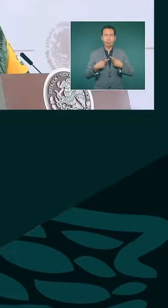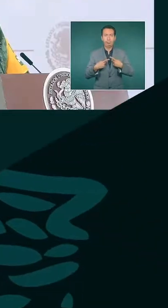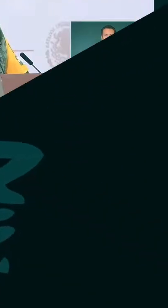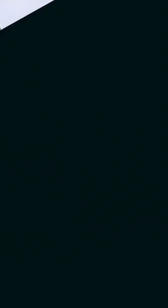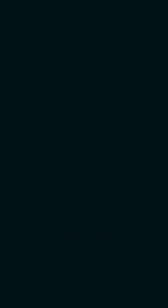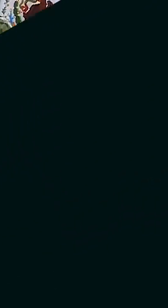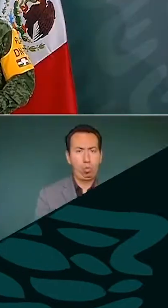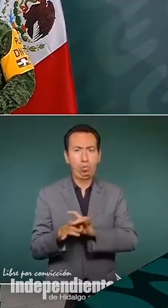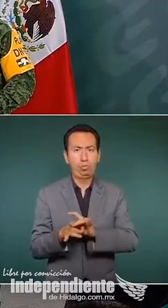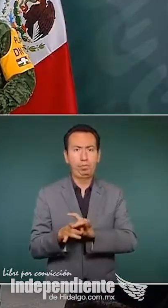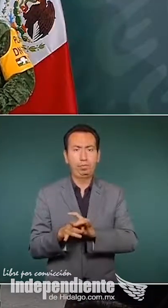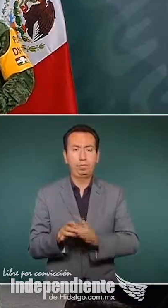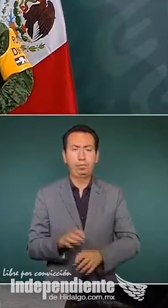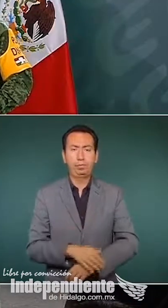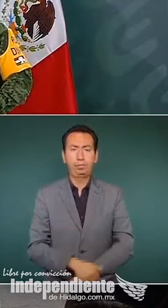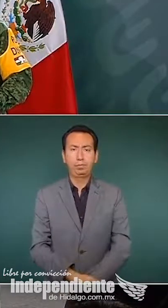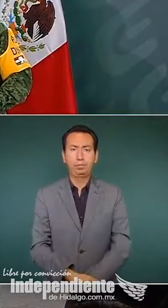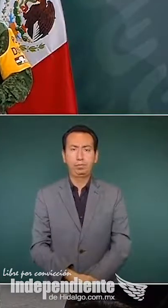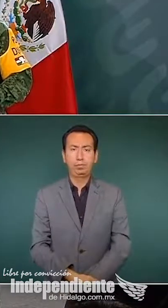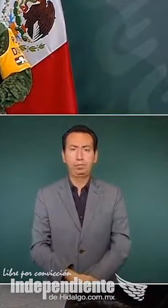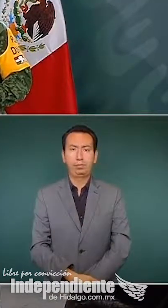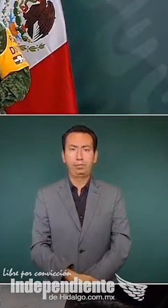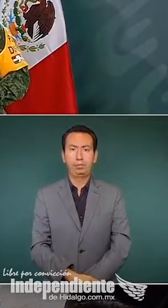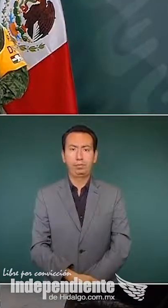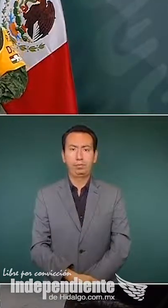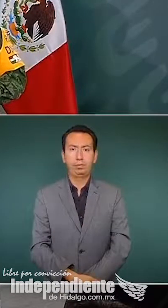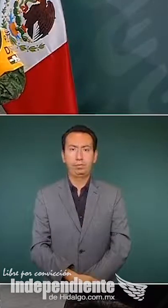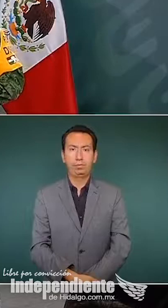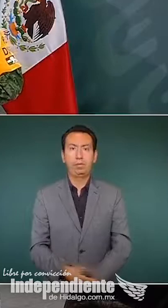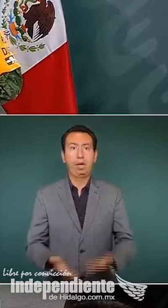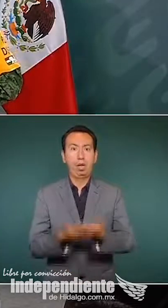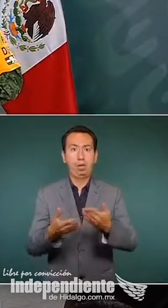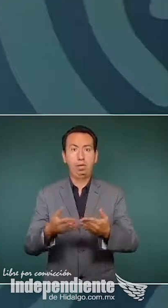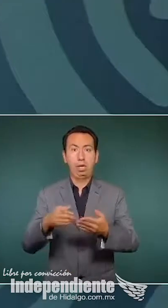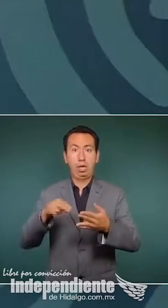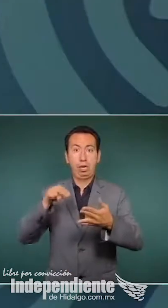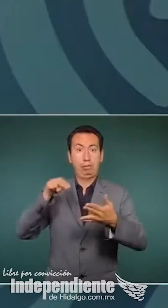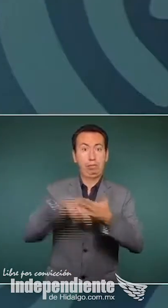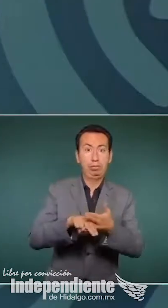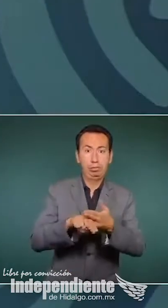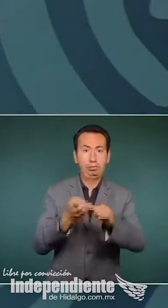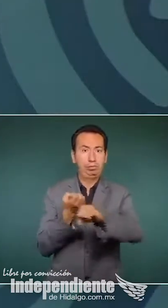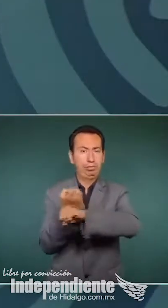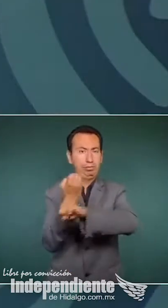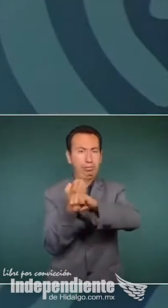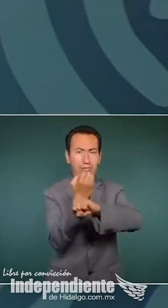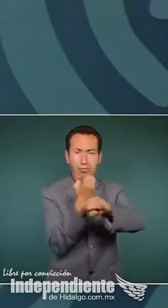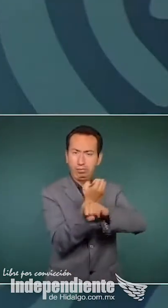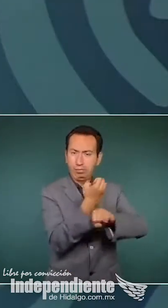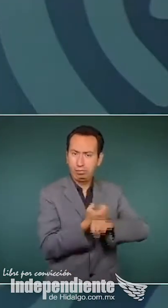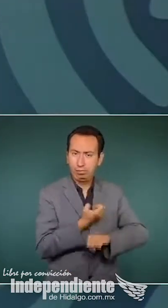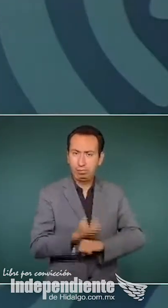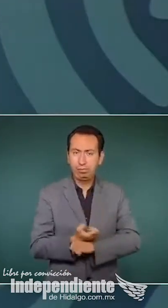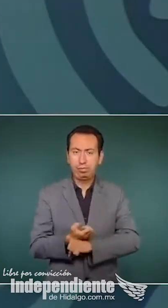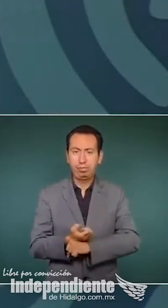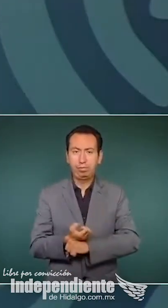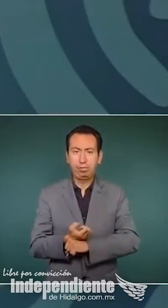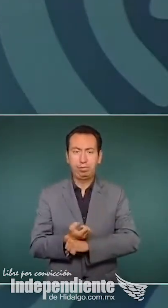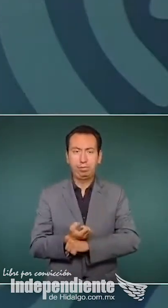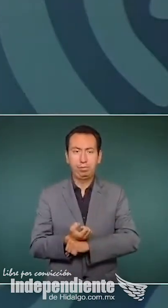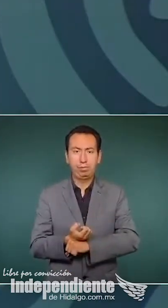lugar. Tomando en consideración los homicidios dolosos por entidad federativa desde que inicia